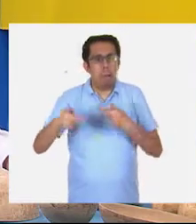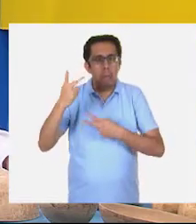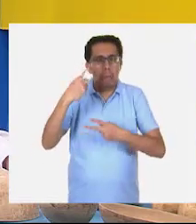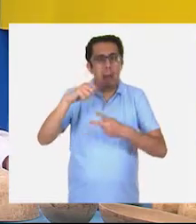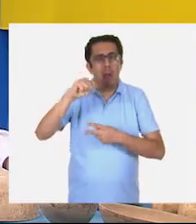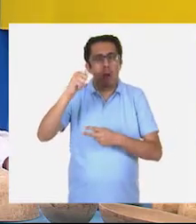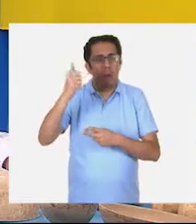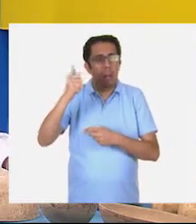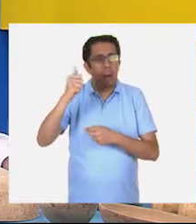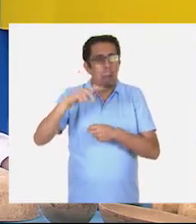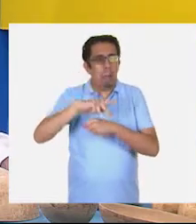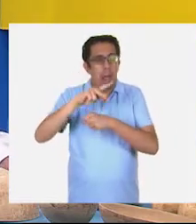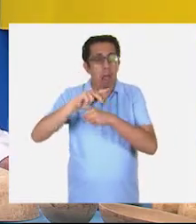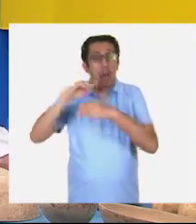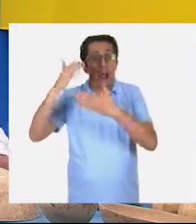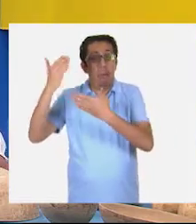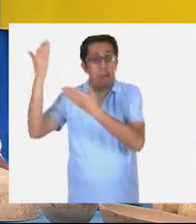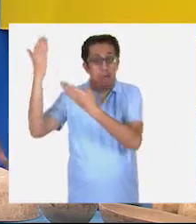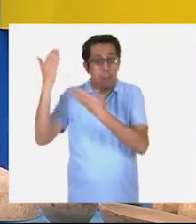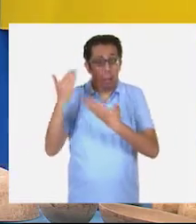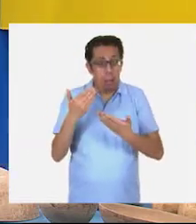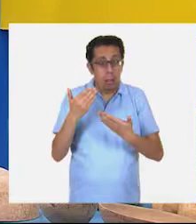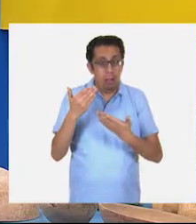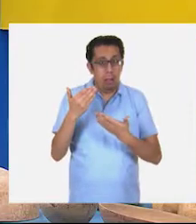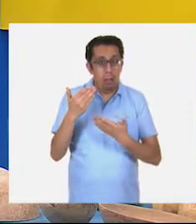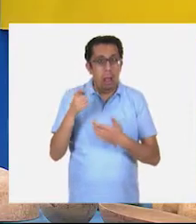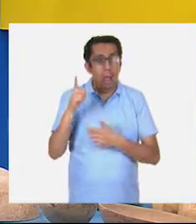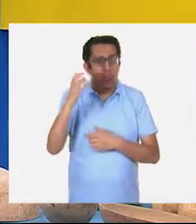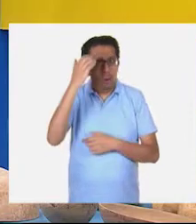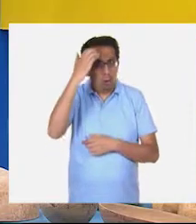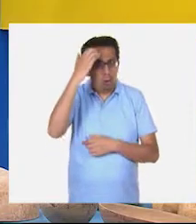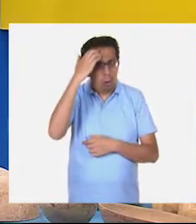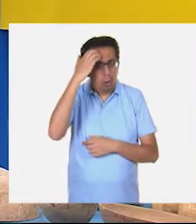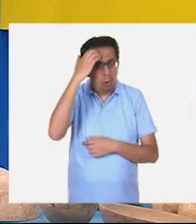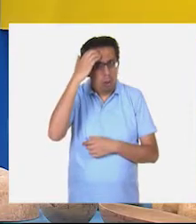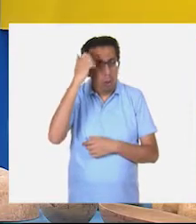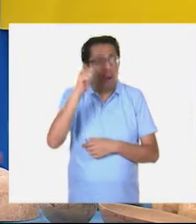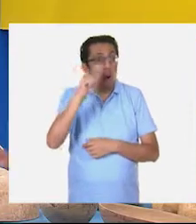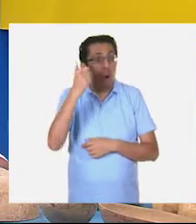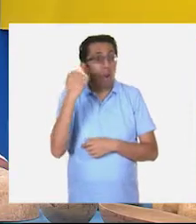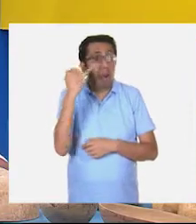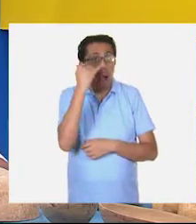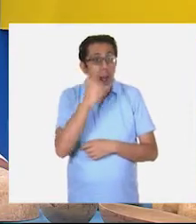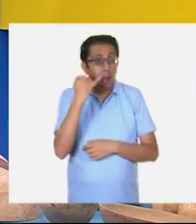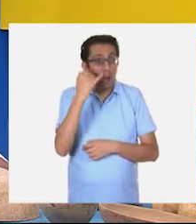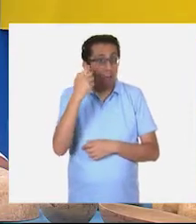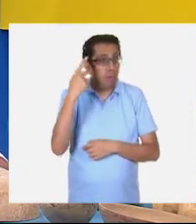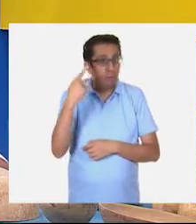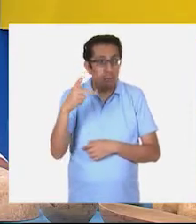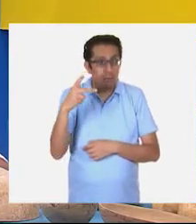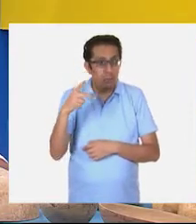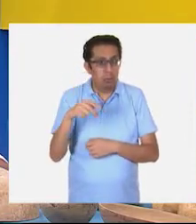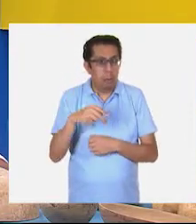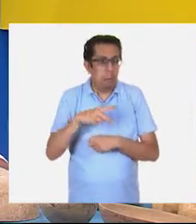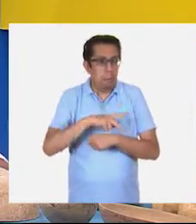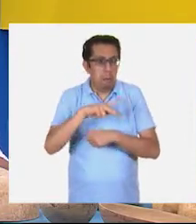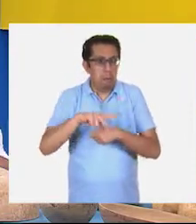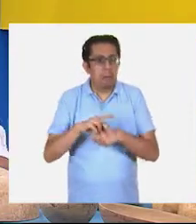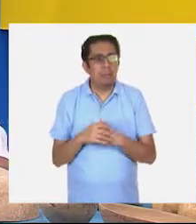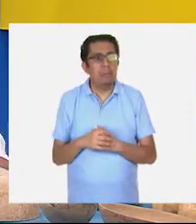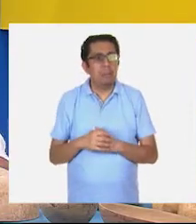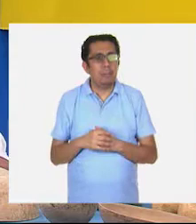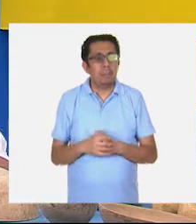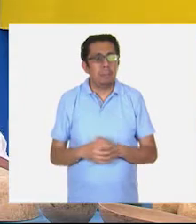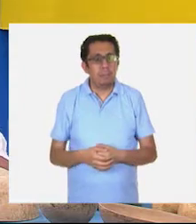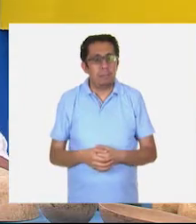que aparte de hablar la lengua nacional del lugar, también hable alguna otra lengua originaria de otro país.